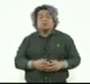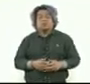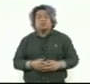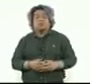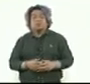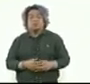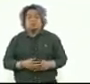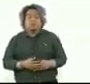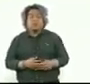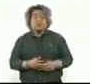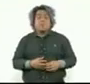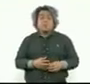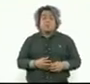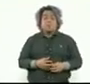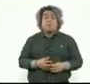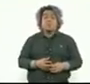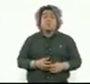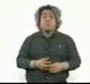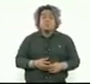Para que se vea...